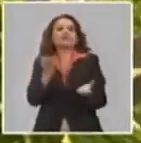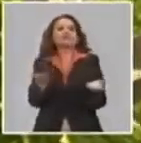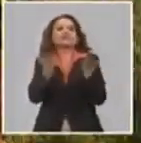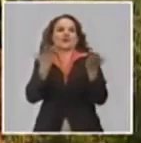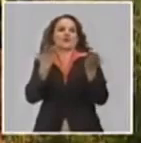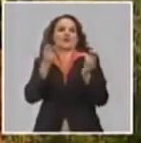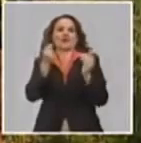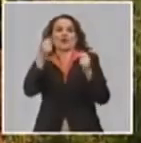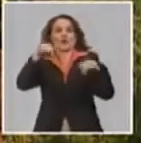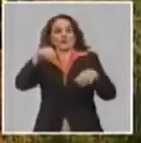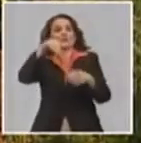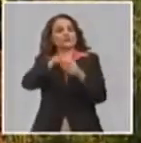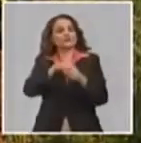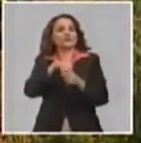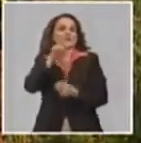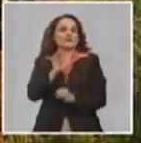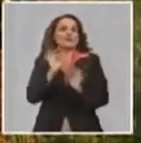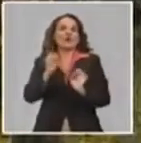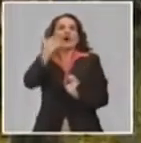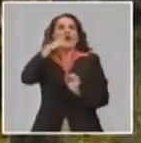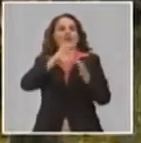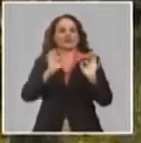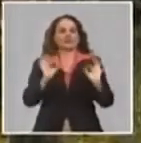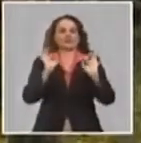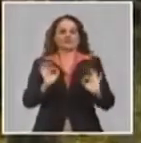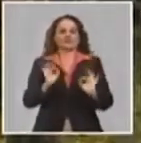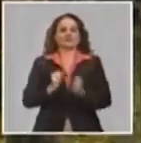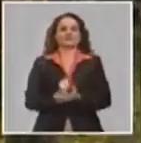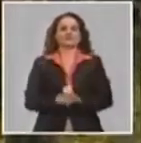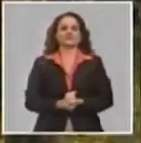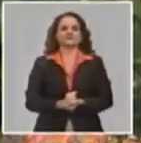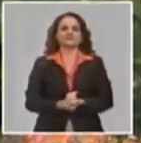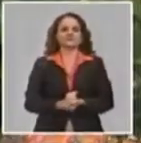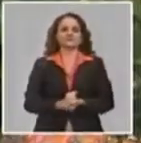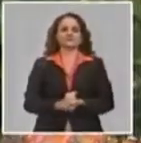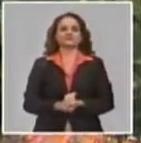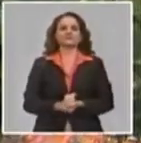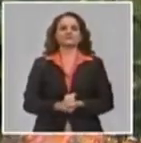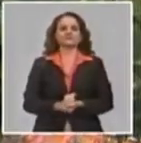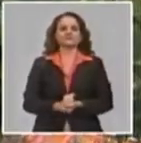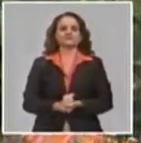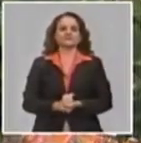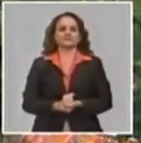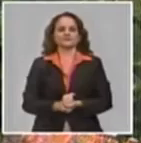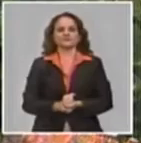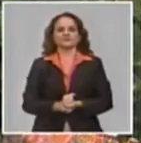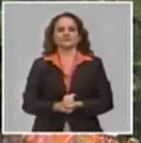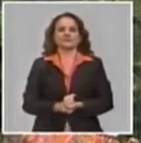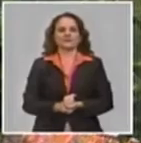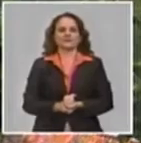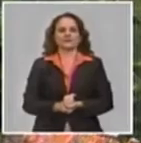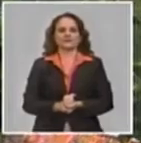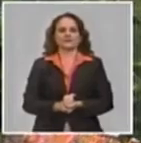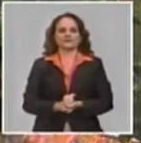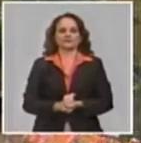provincia. Desde Artemisa, Raudén González y Yosmara Martínez, Sistema Informativo de la Televisión Cubana.